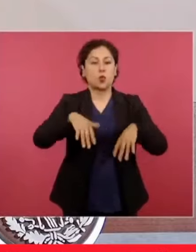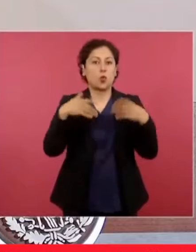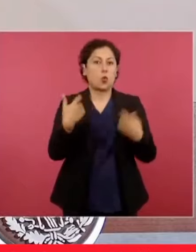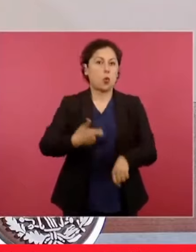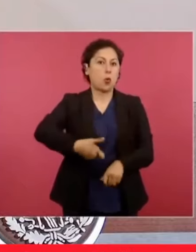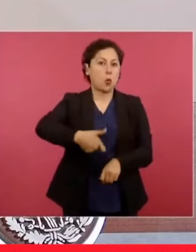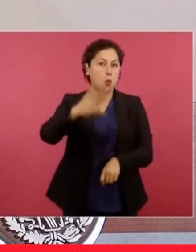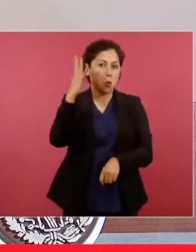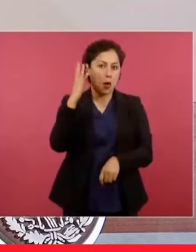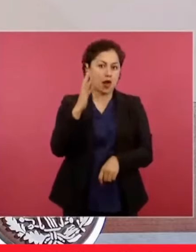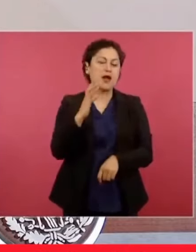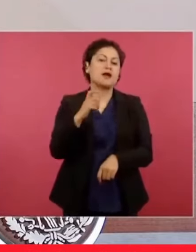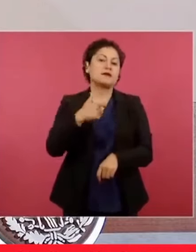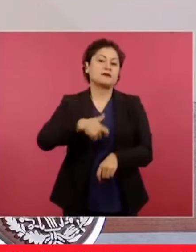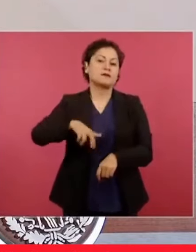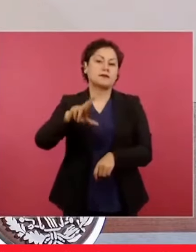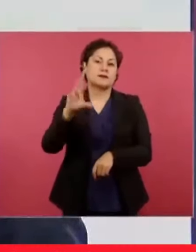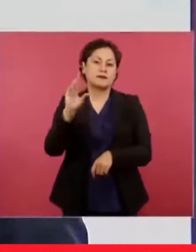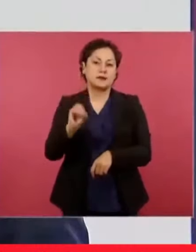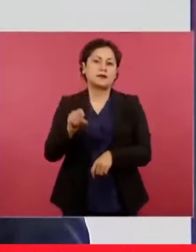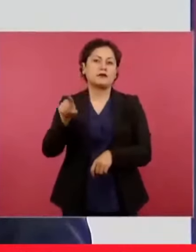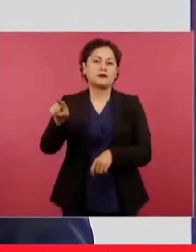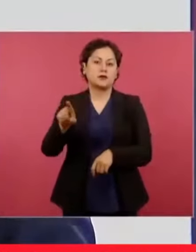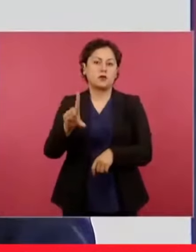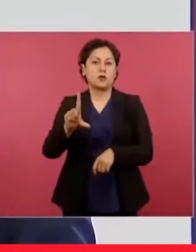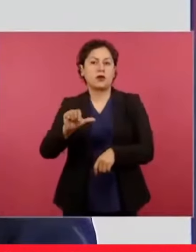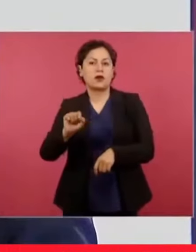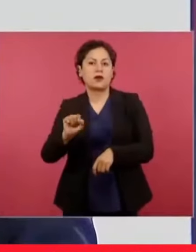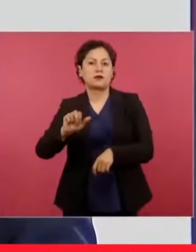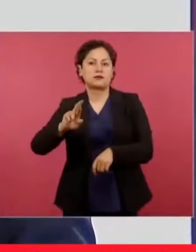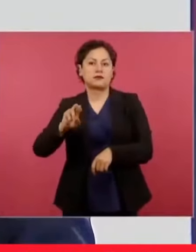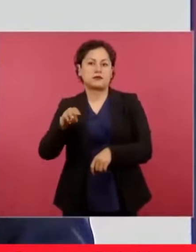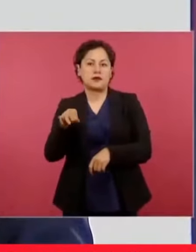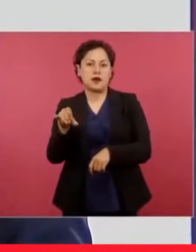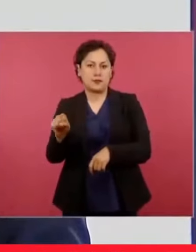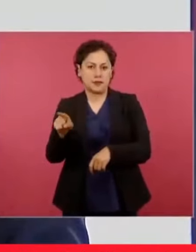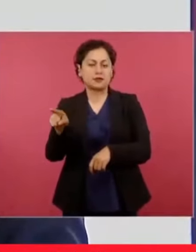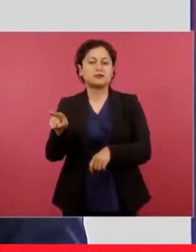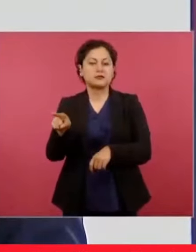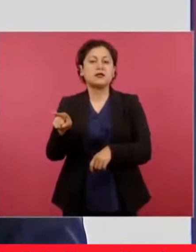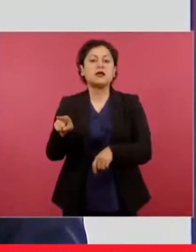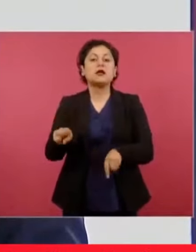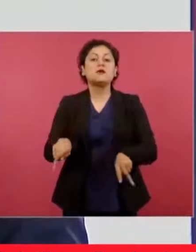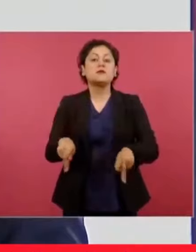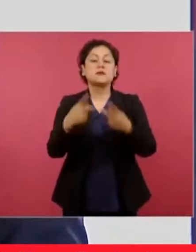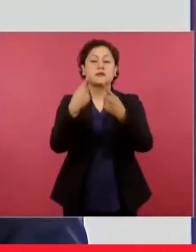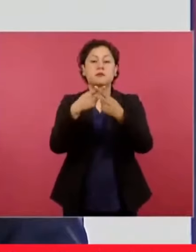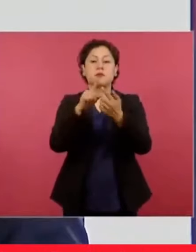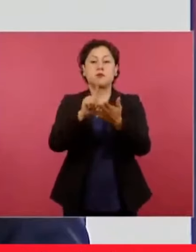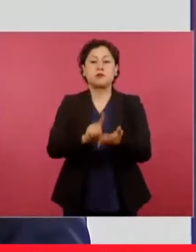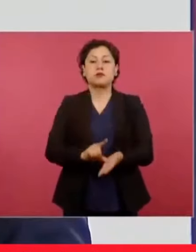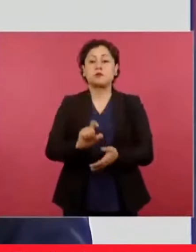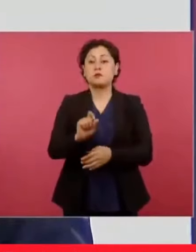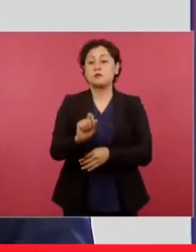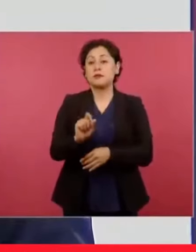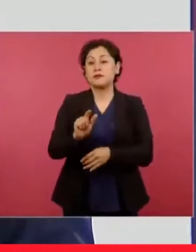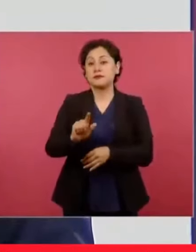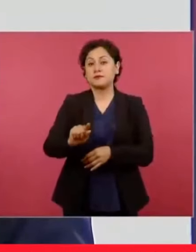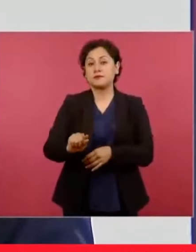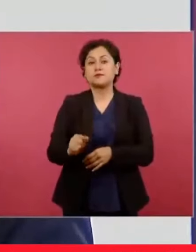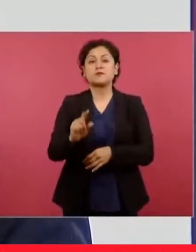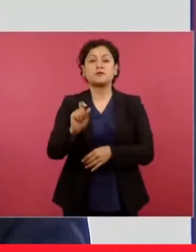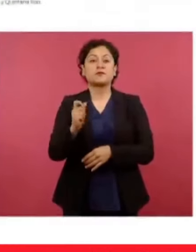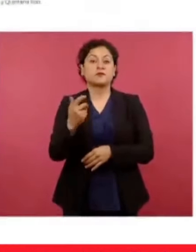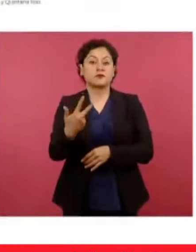en Tulum Quintana ro estación de servicio las ramas con el precio promedio por litro de 27 pesos con 28